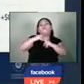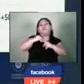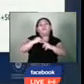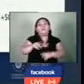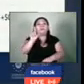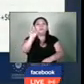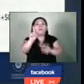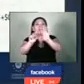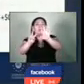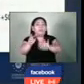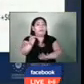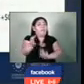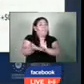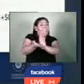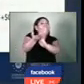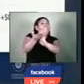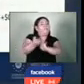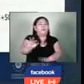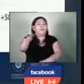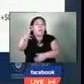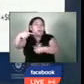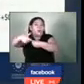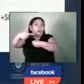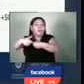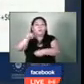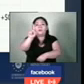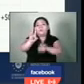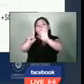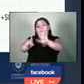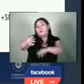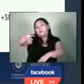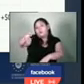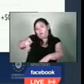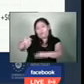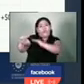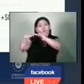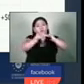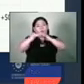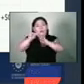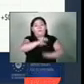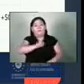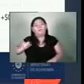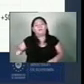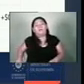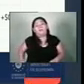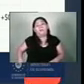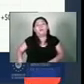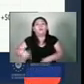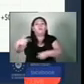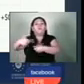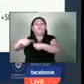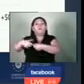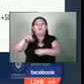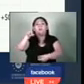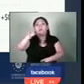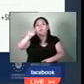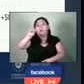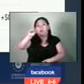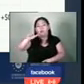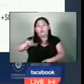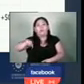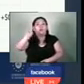hasta 17 centavos, la regular 16 centavos a nivel nacional, mientras que el diésel sube 15